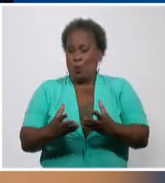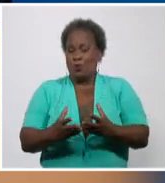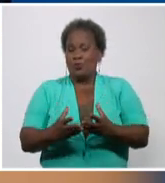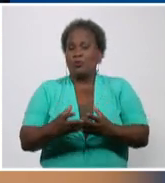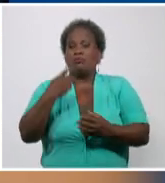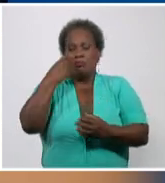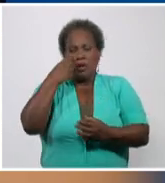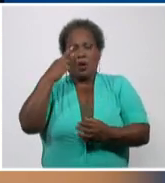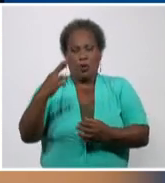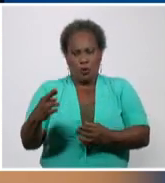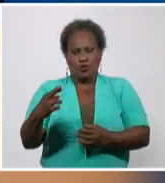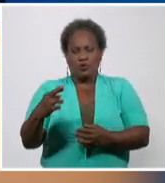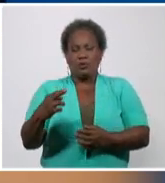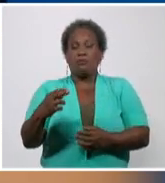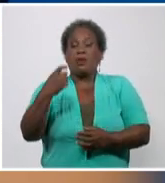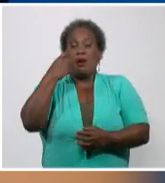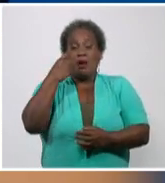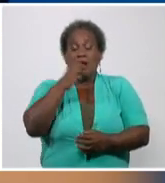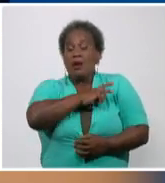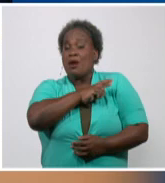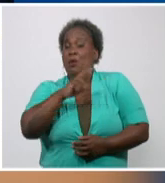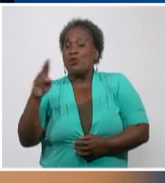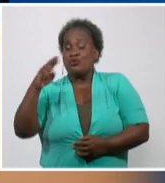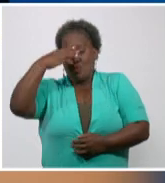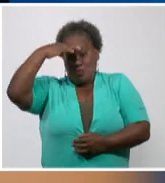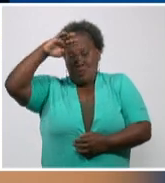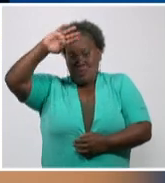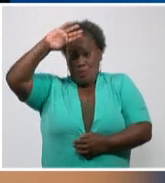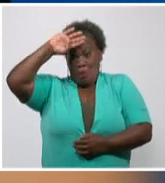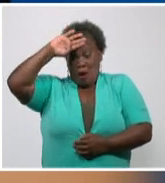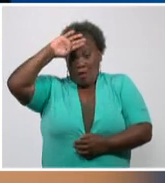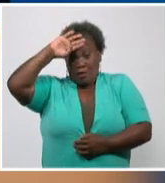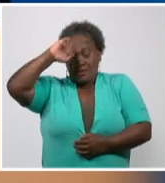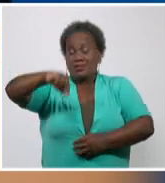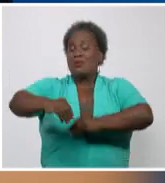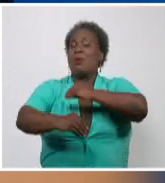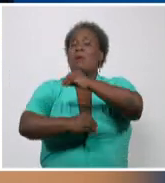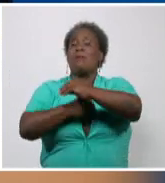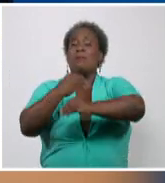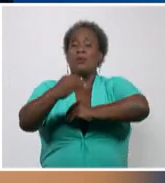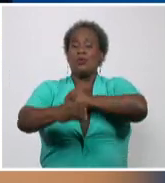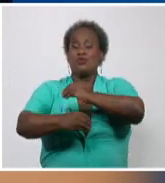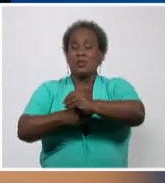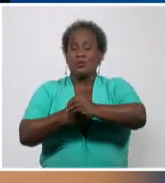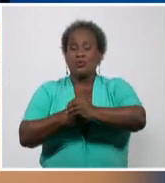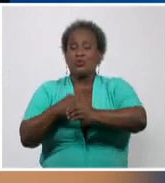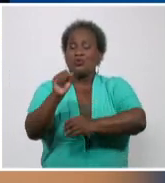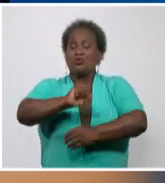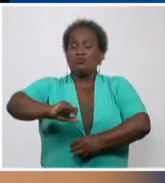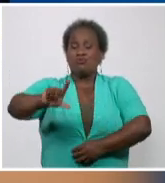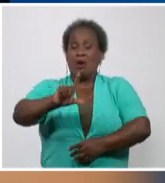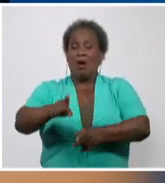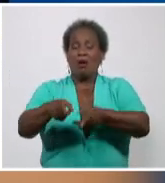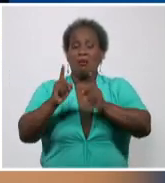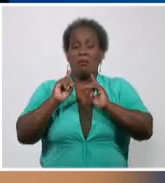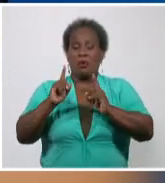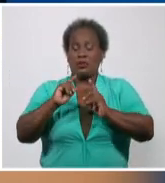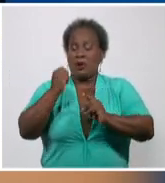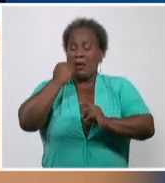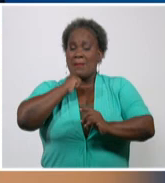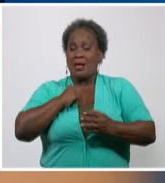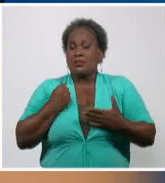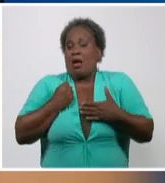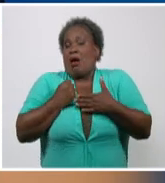nuestra revolución ha sido posiblemente el proceso social y político que más ha aportado